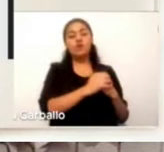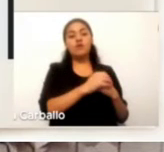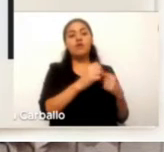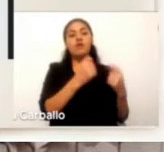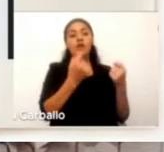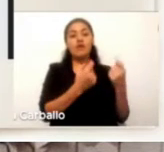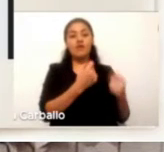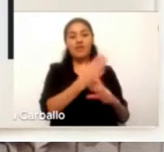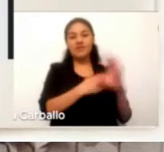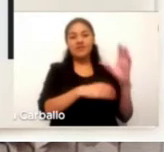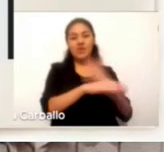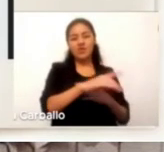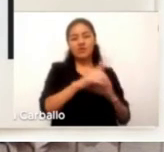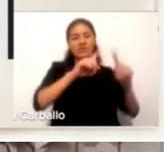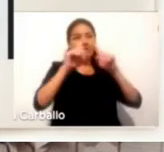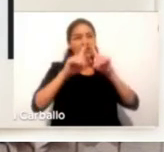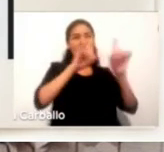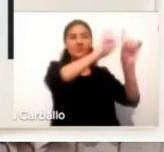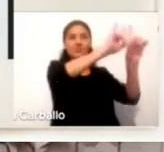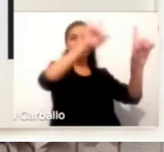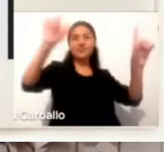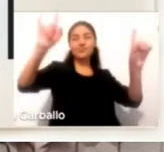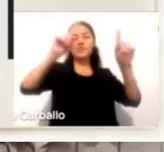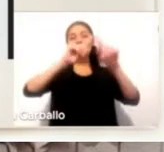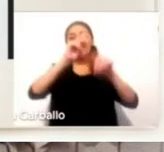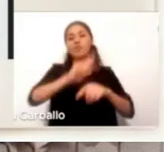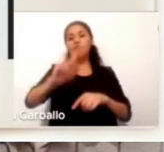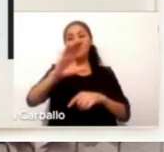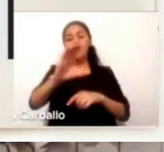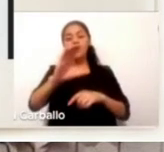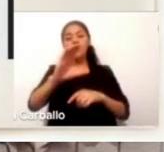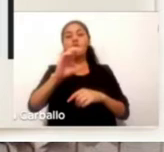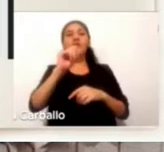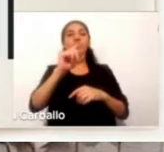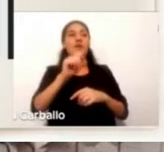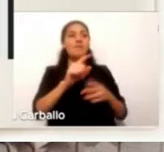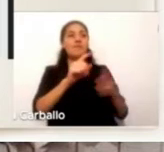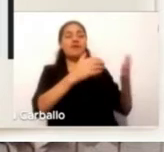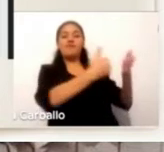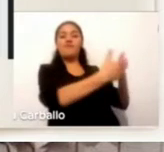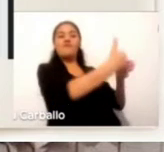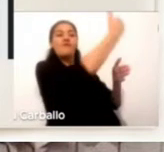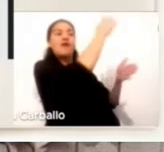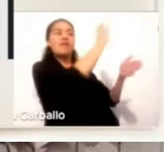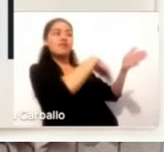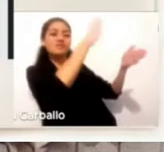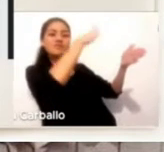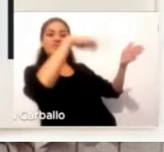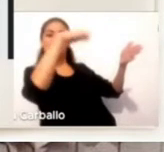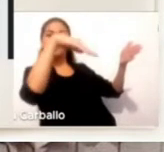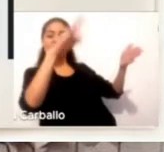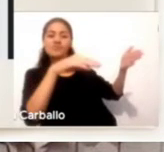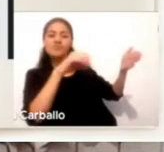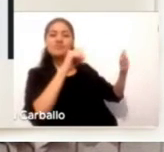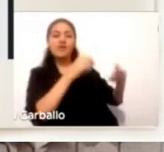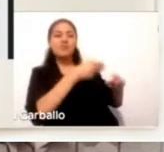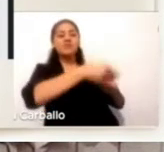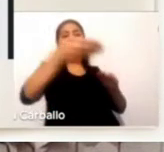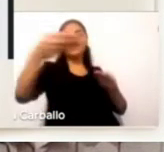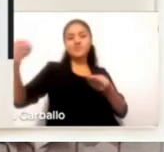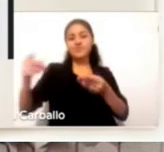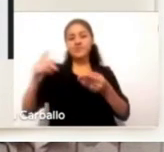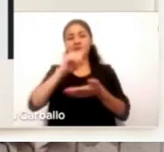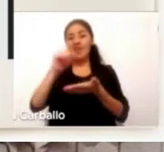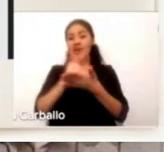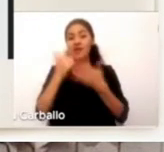gallardetes y pósters en espacios públicos, pintó un mayor número de bardas, entregó enseres no autorizados por la ley, desplegó